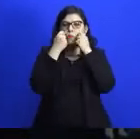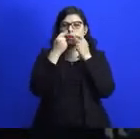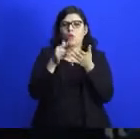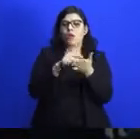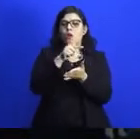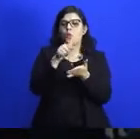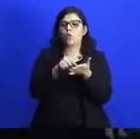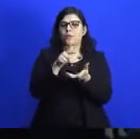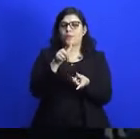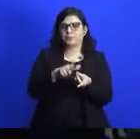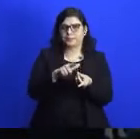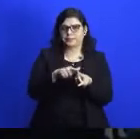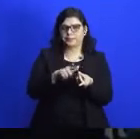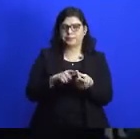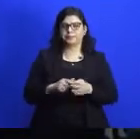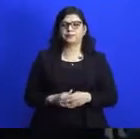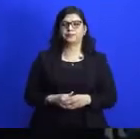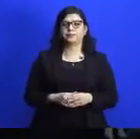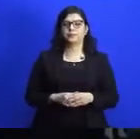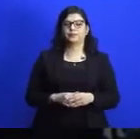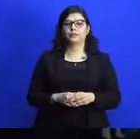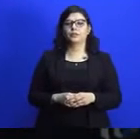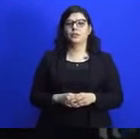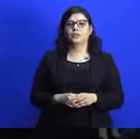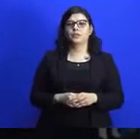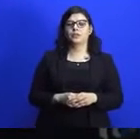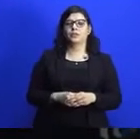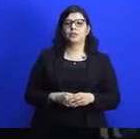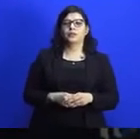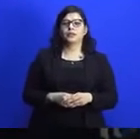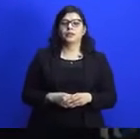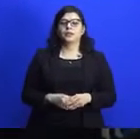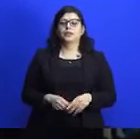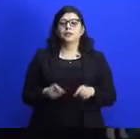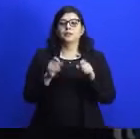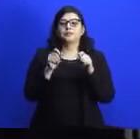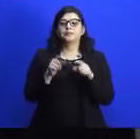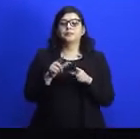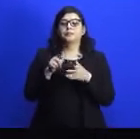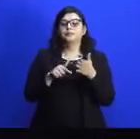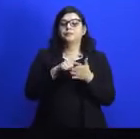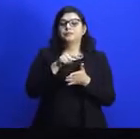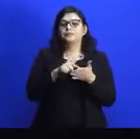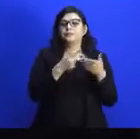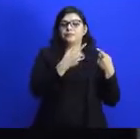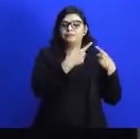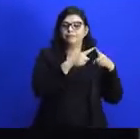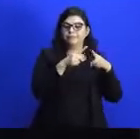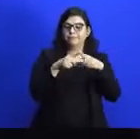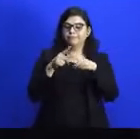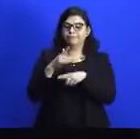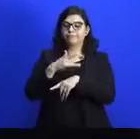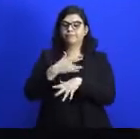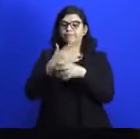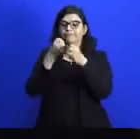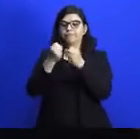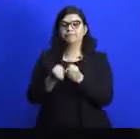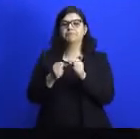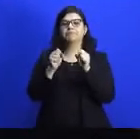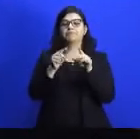operamos. Y para ambos, promover espacios diversos, seguros e